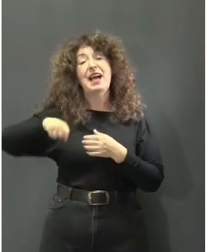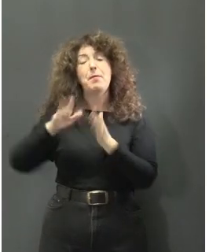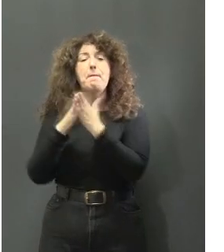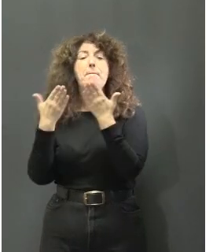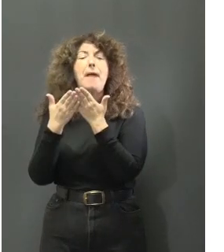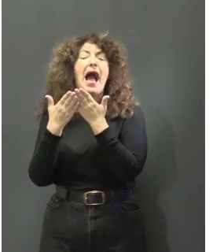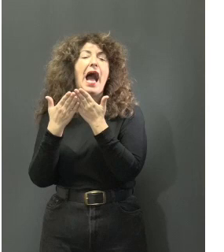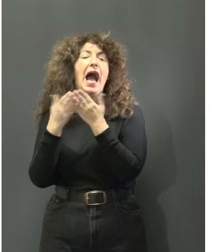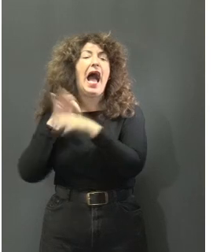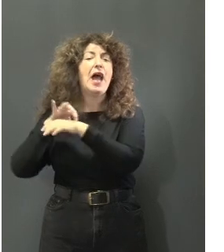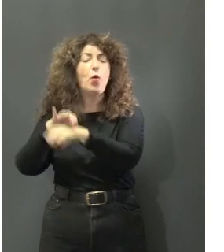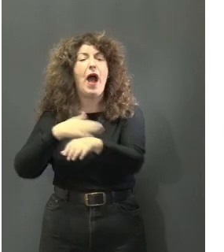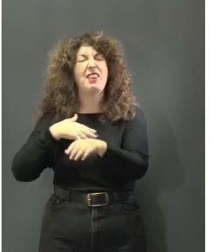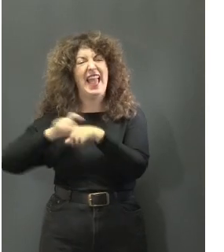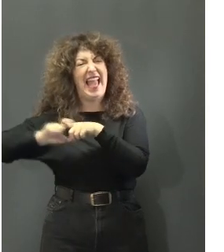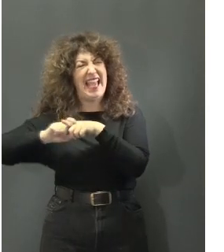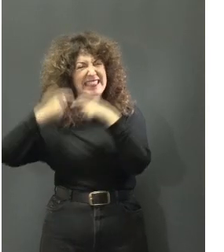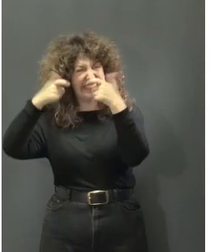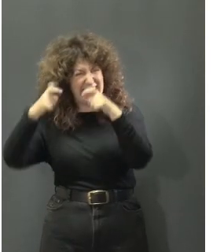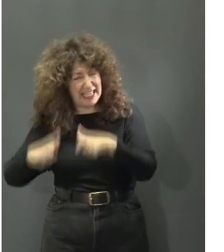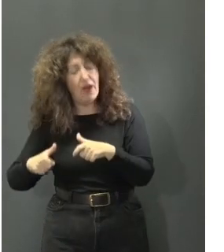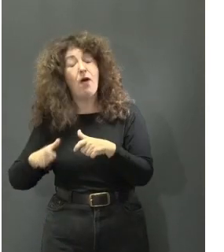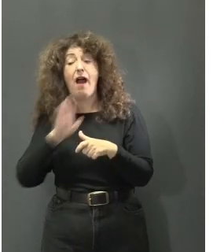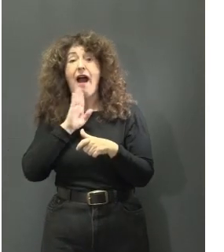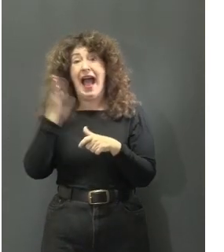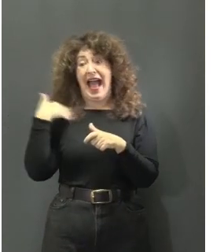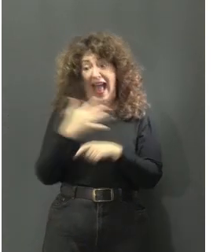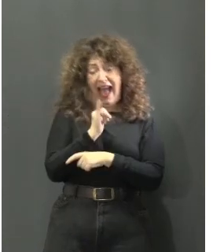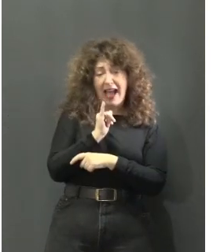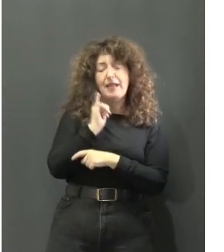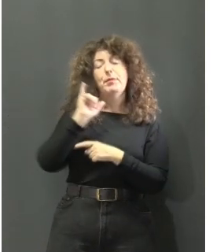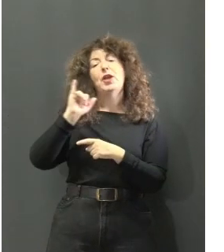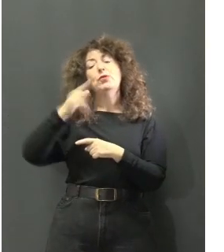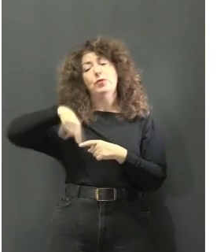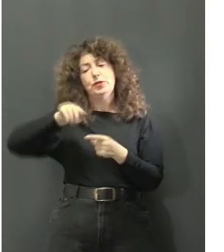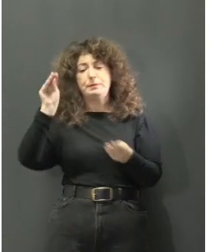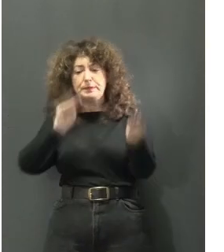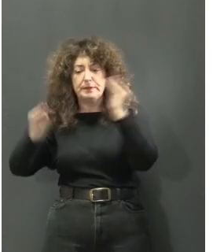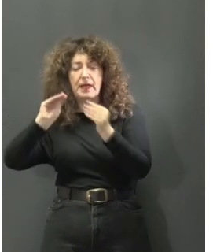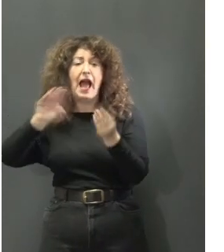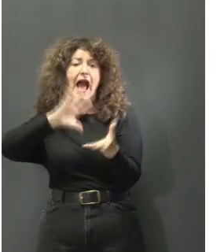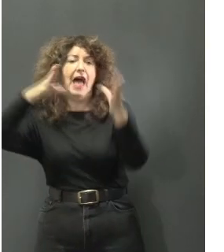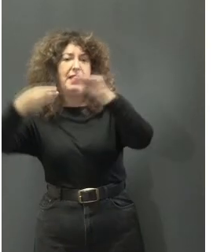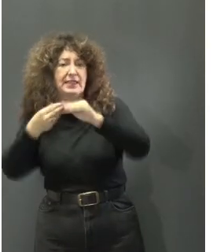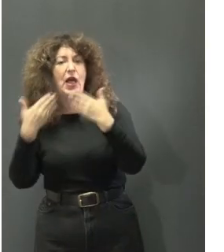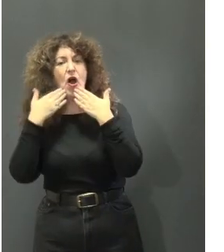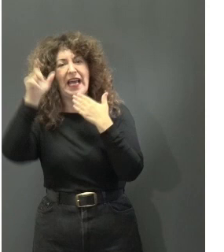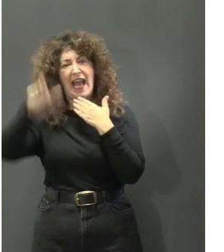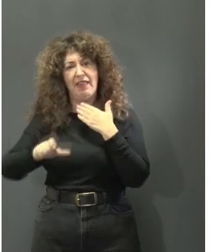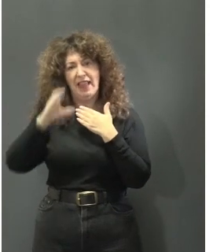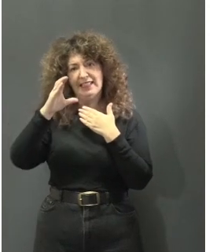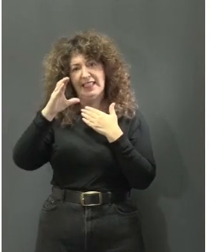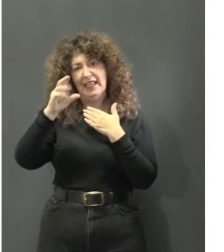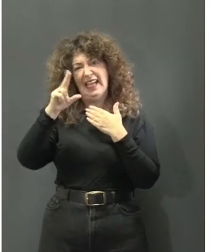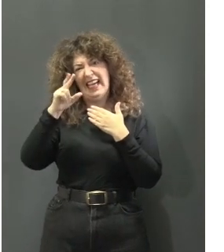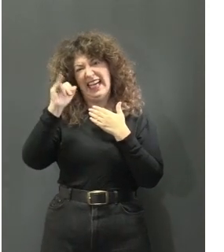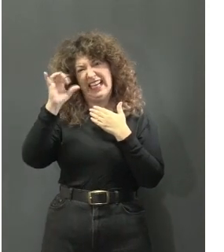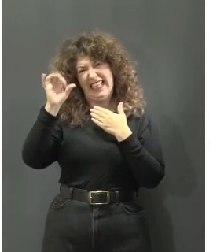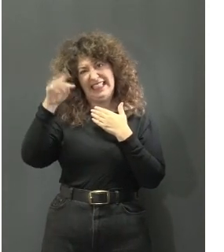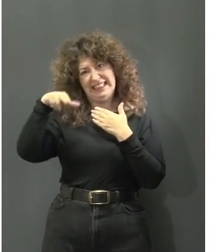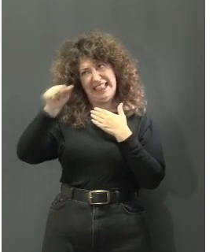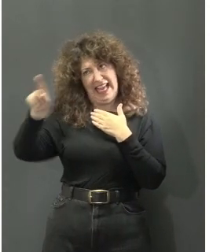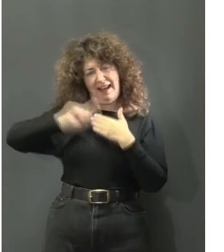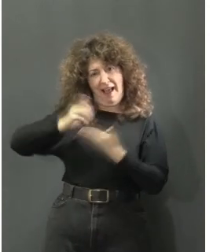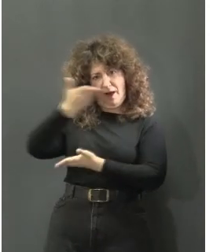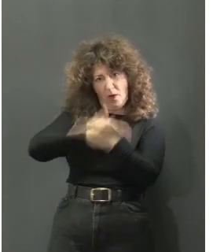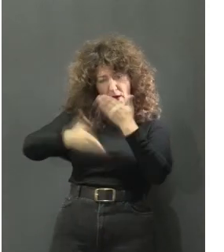que ya lo teníamos, pero lo hemos adaptado también bajo la coordinación de Cristina, así como otro tipo